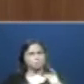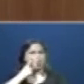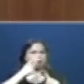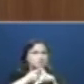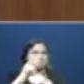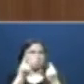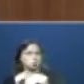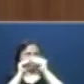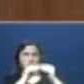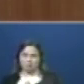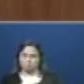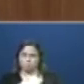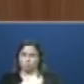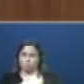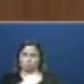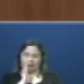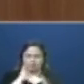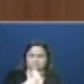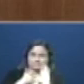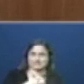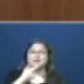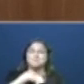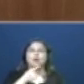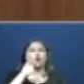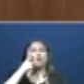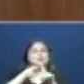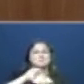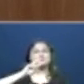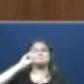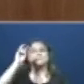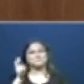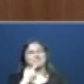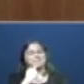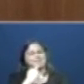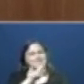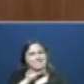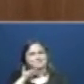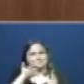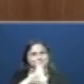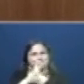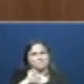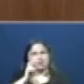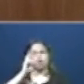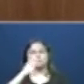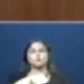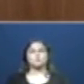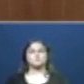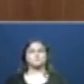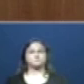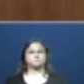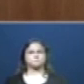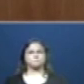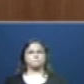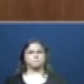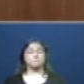coincidentes con los de nuestro proyecto pero que plantea también una orientación en muchos aspectos de importancia con la